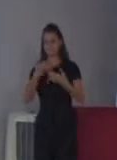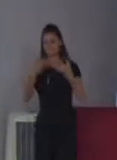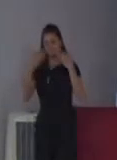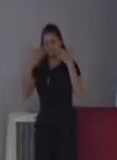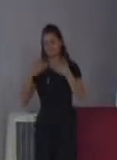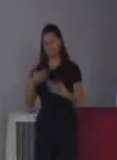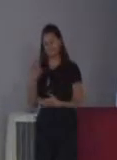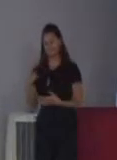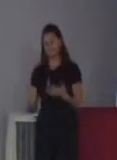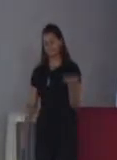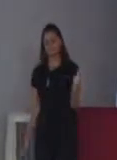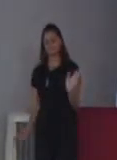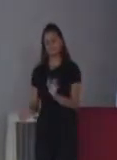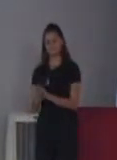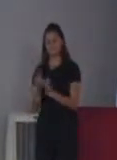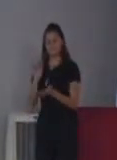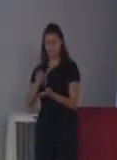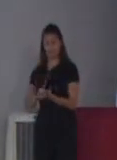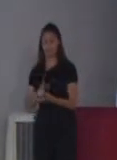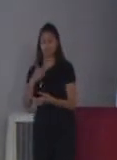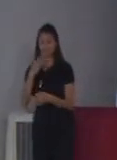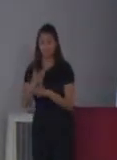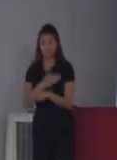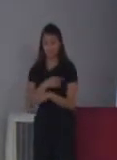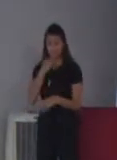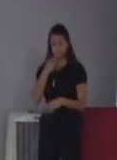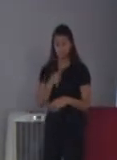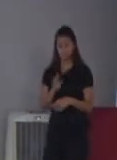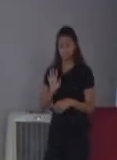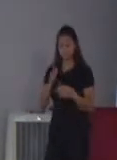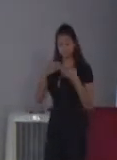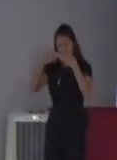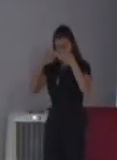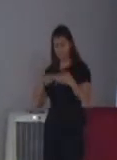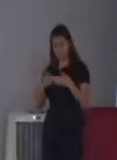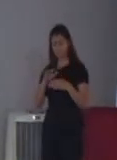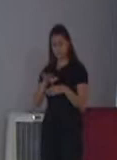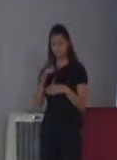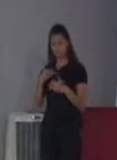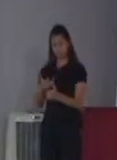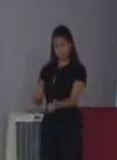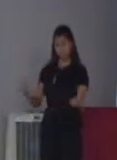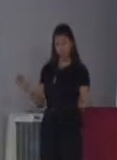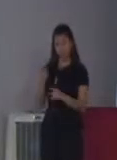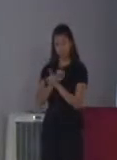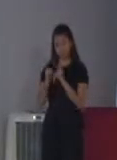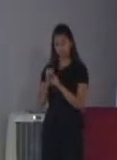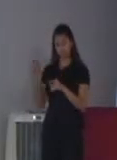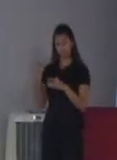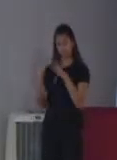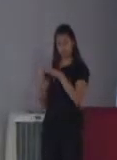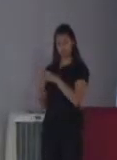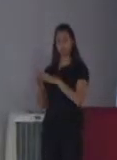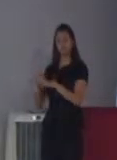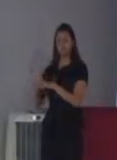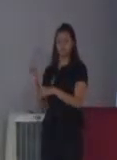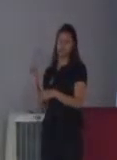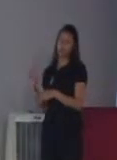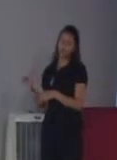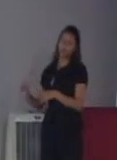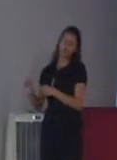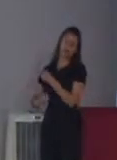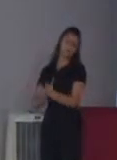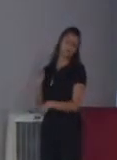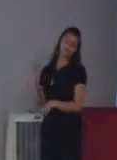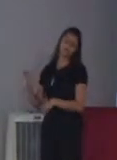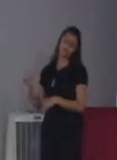reciente de discapacidad. O sea, cuando les decía que la discapacidad como realidad social existía, ha venido existiendo durante mucho tiempo, durante